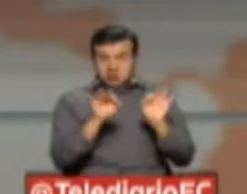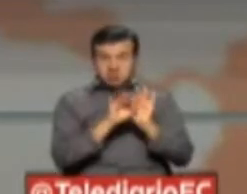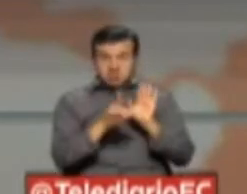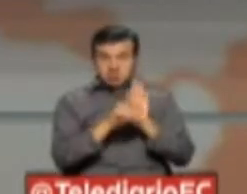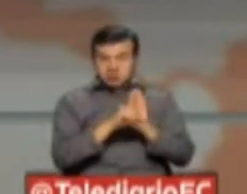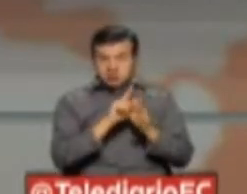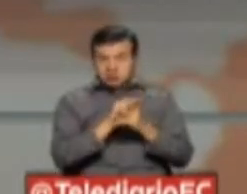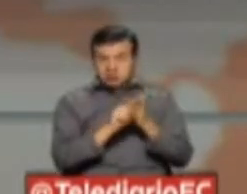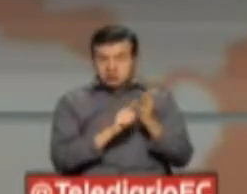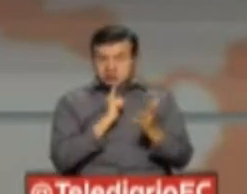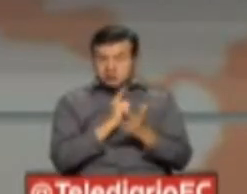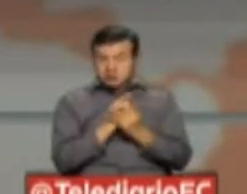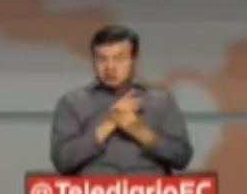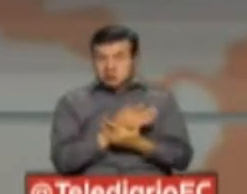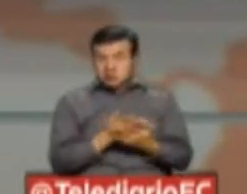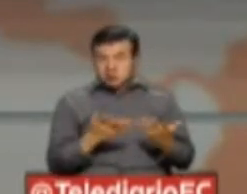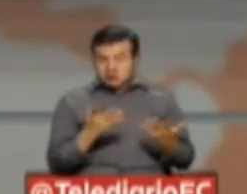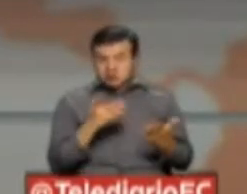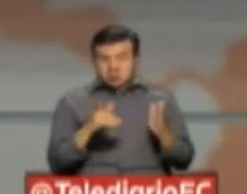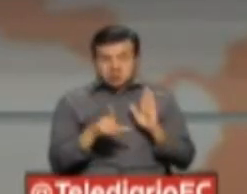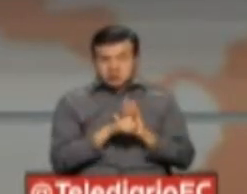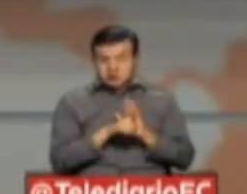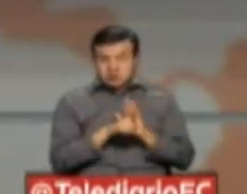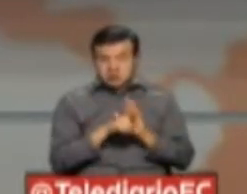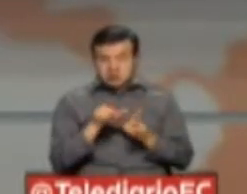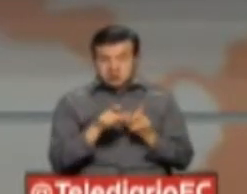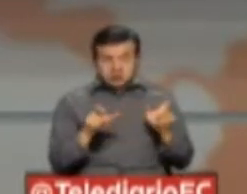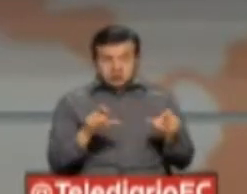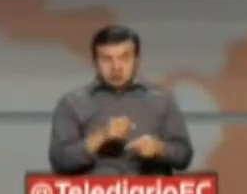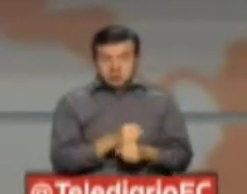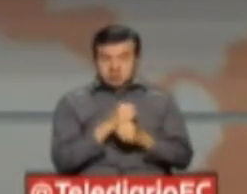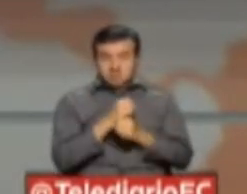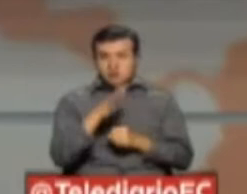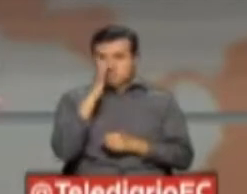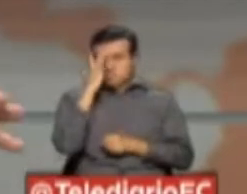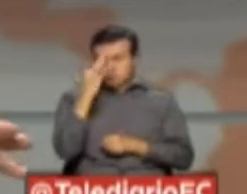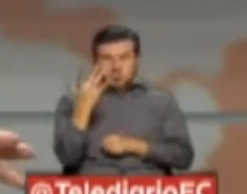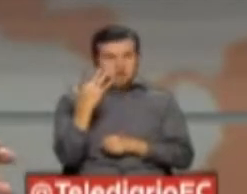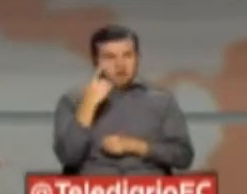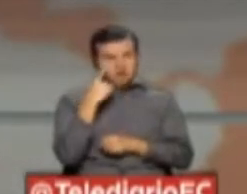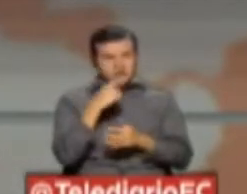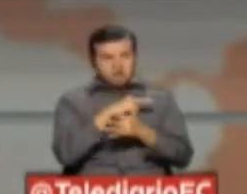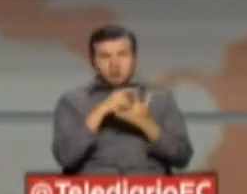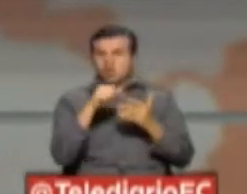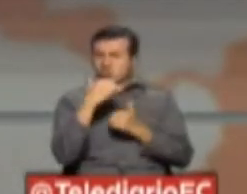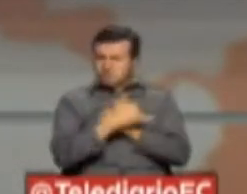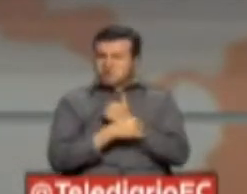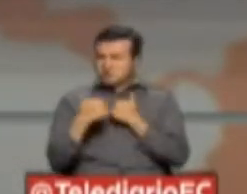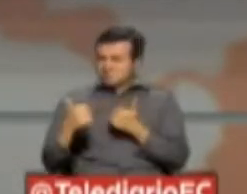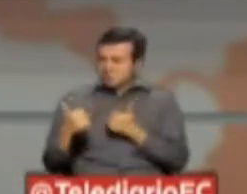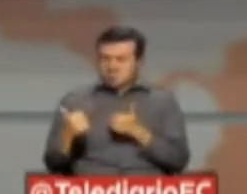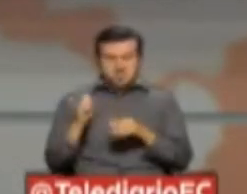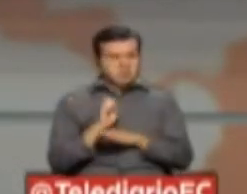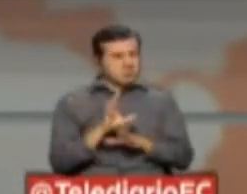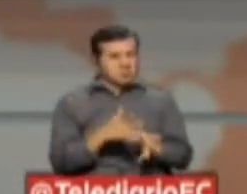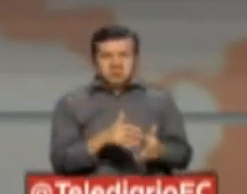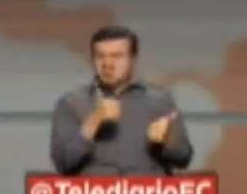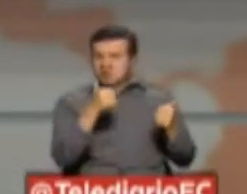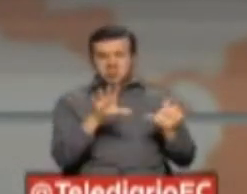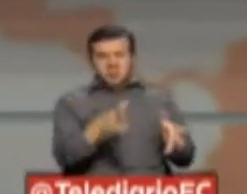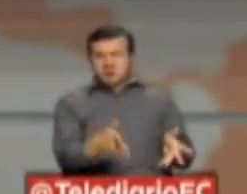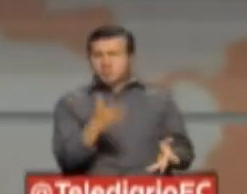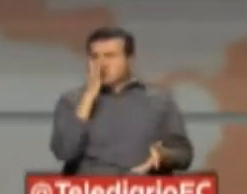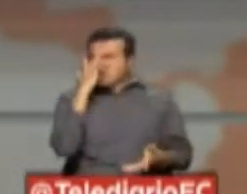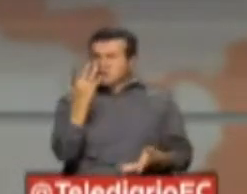universales que rigen al transporte al tránsito y la seguridad vial porque si funcionan en otros países y por qué en ecuador no está funcionando